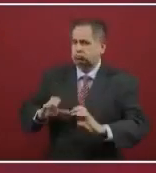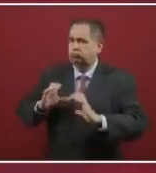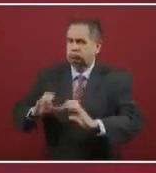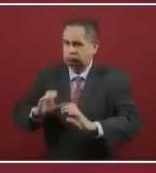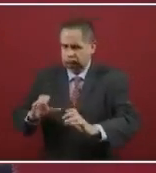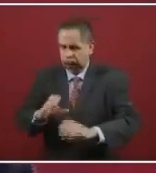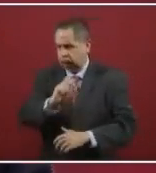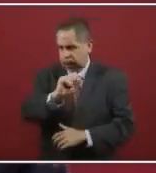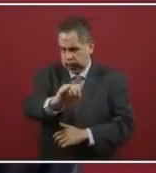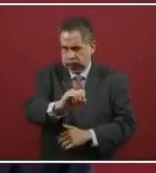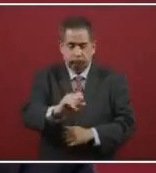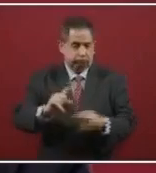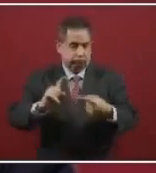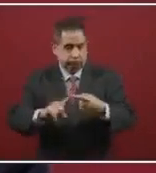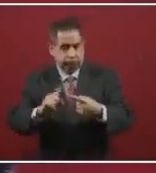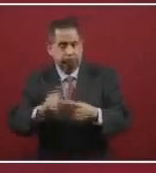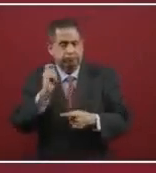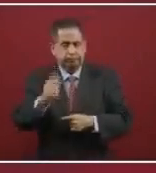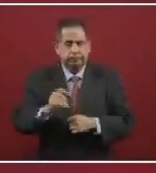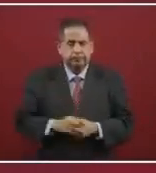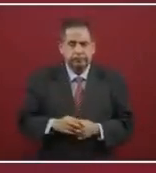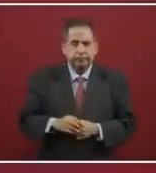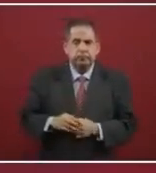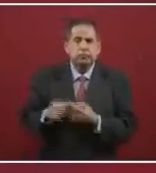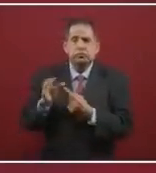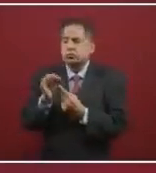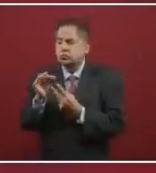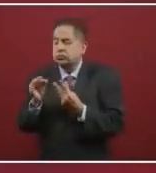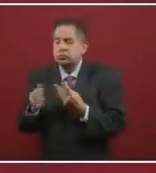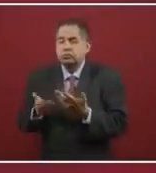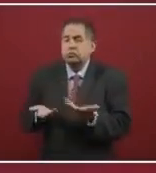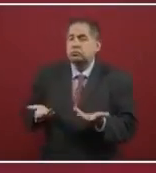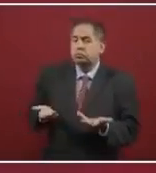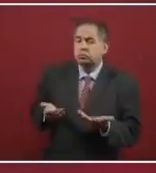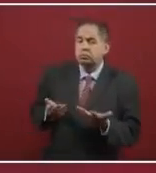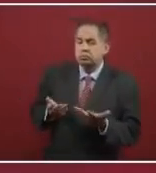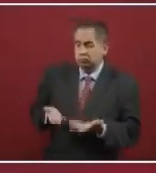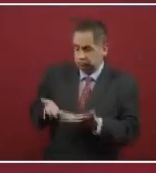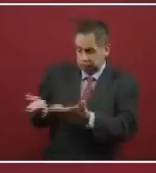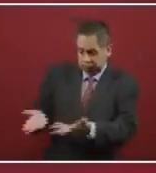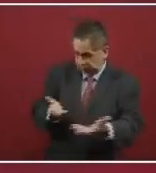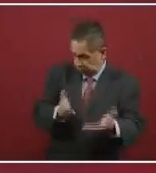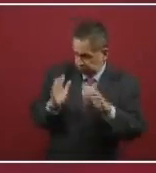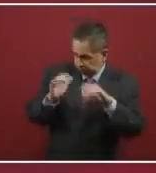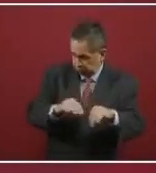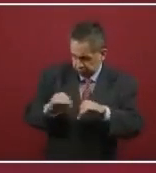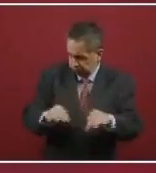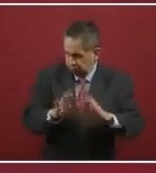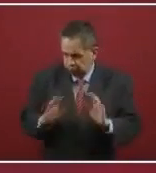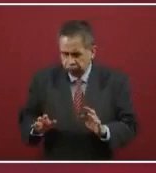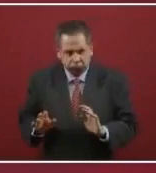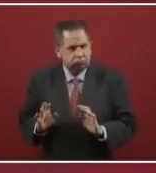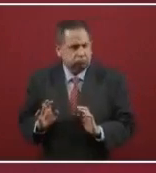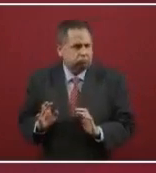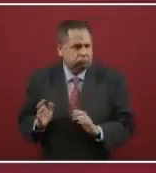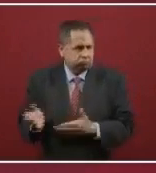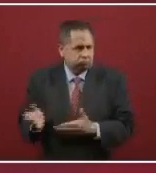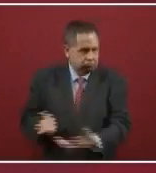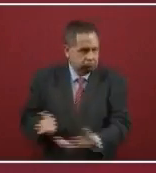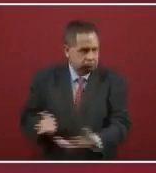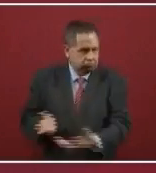Primero, que se den opciones de trabajo. Estamos